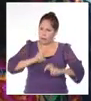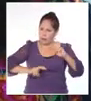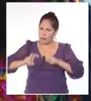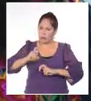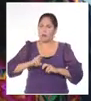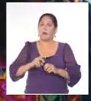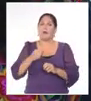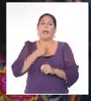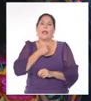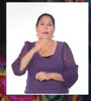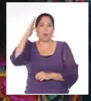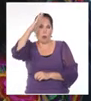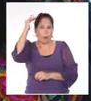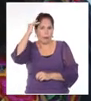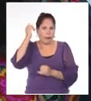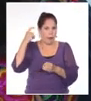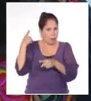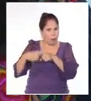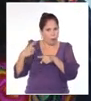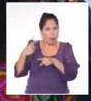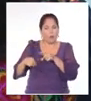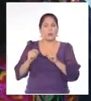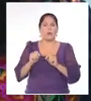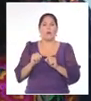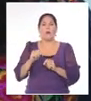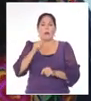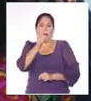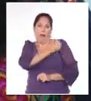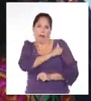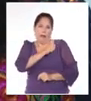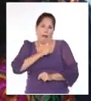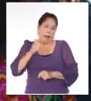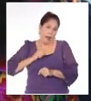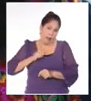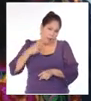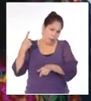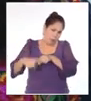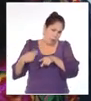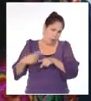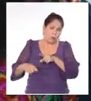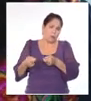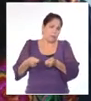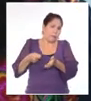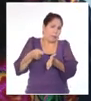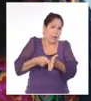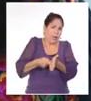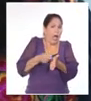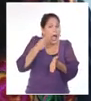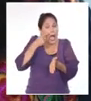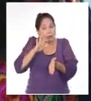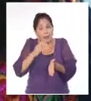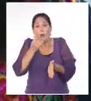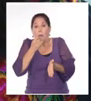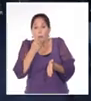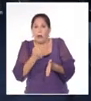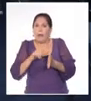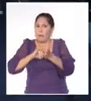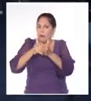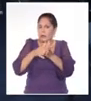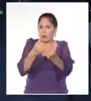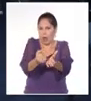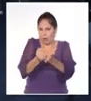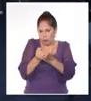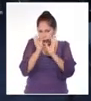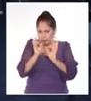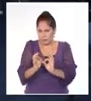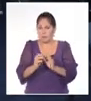Corea, a fondos de Canadá y de otros mecanismos financieros que se mueven en el mundo.